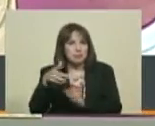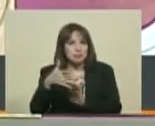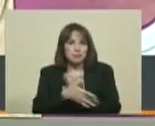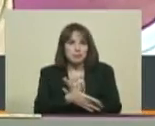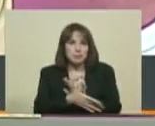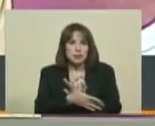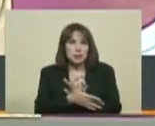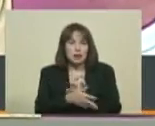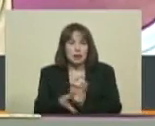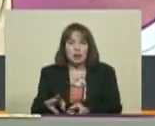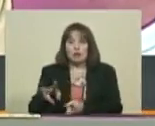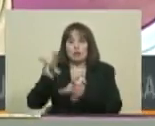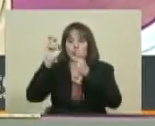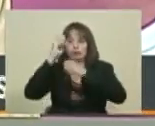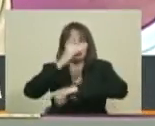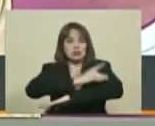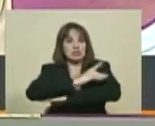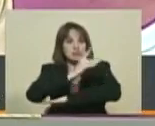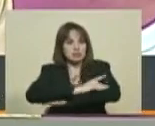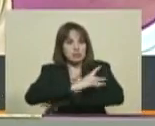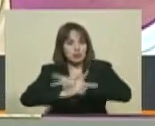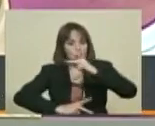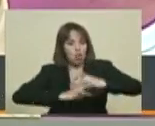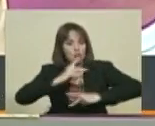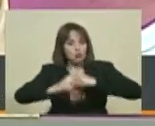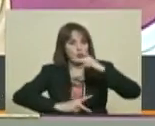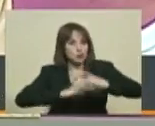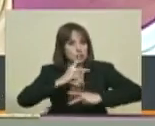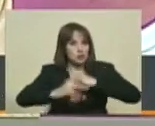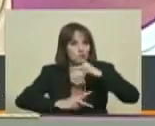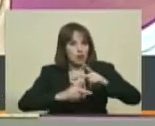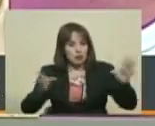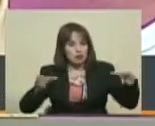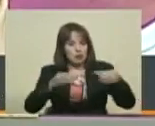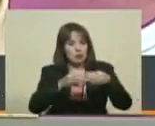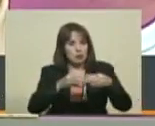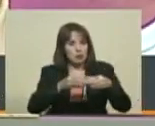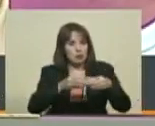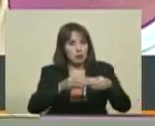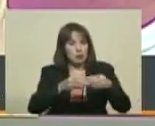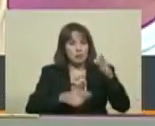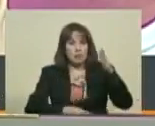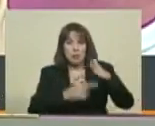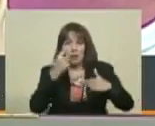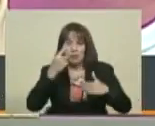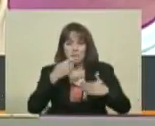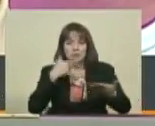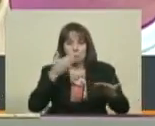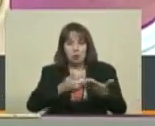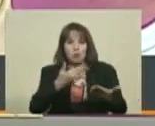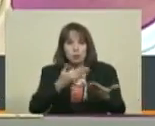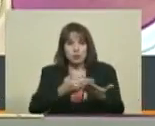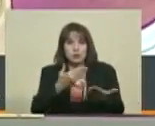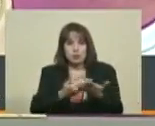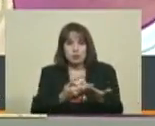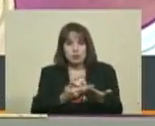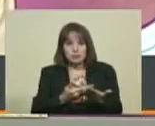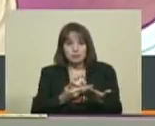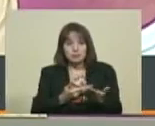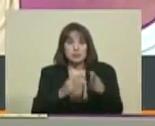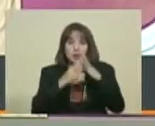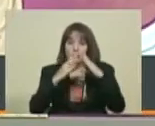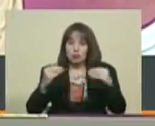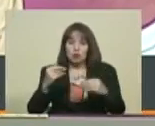por recobrar la disciplina productiva de la OPEP, y por primera vez planteé y planteamos